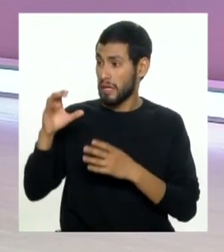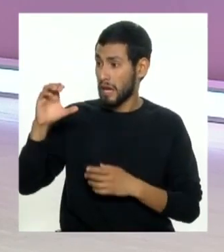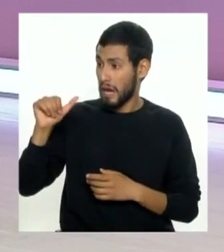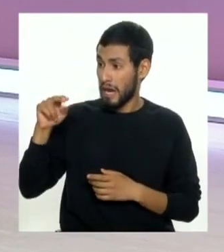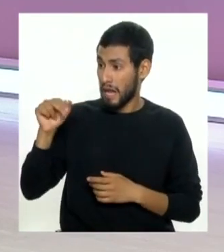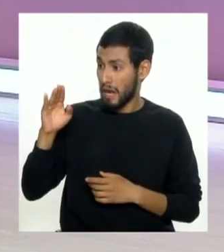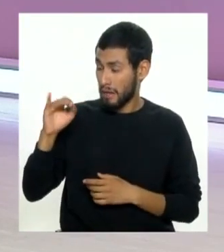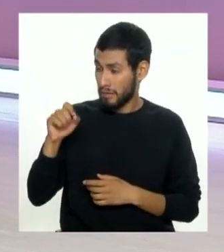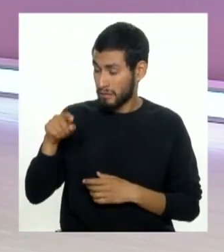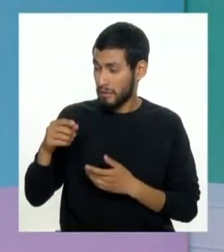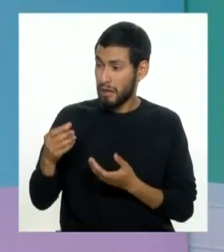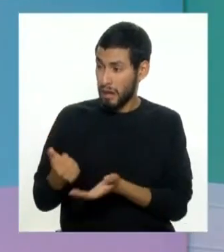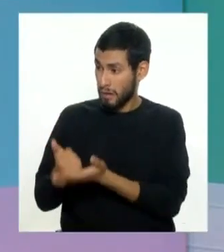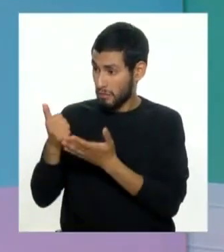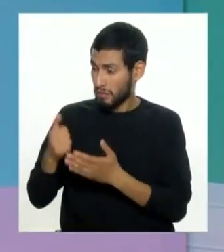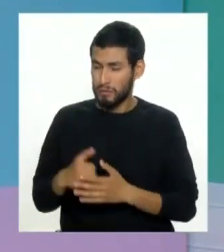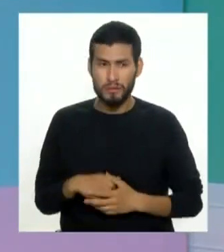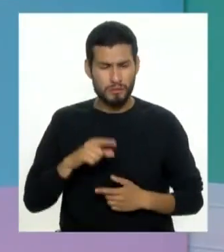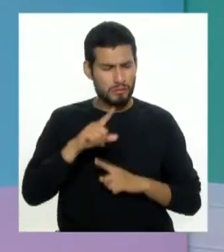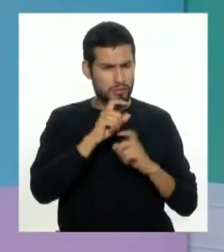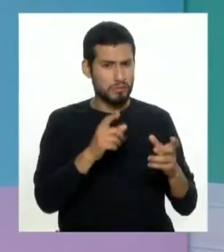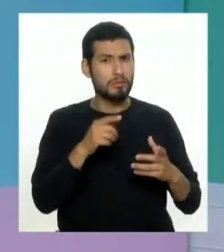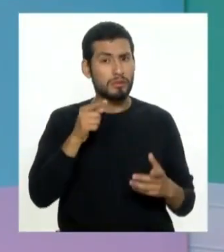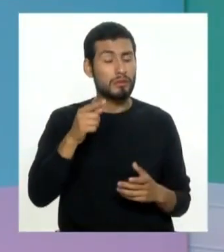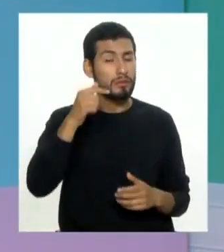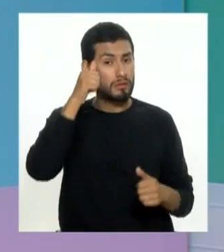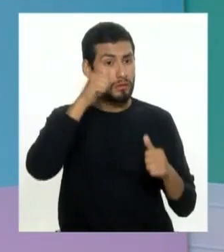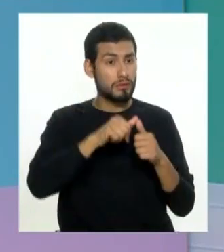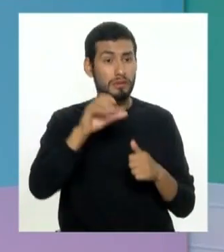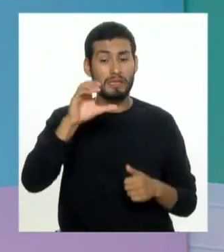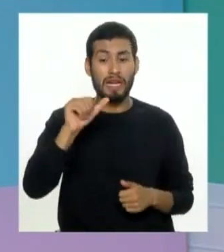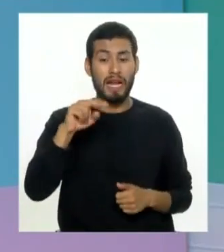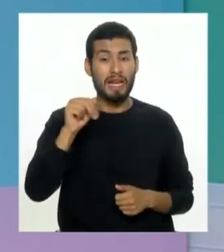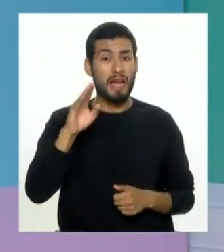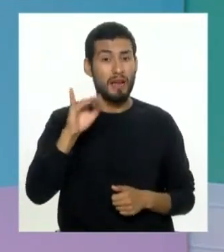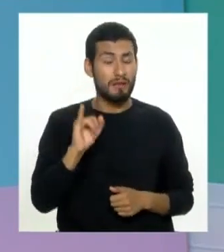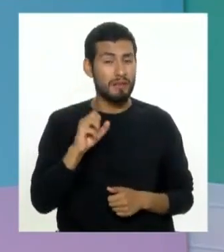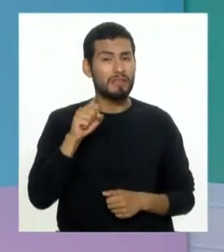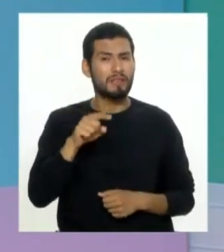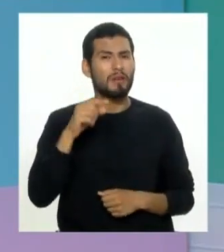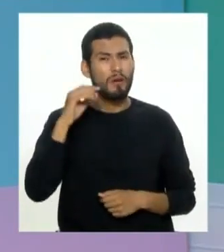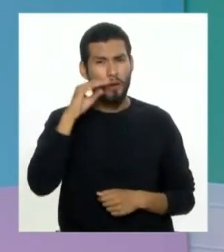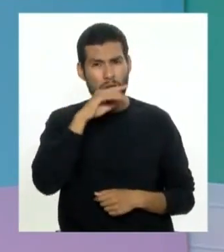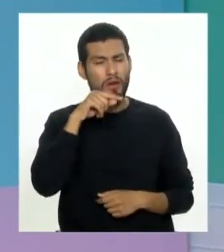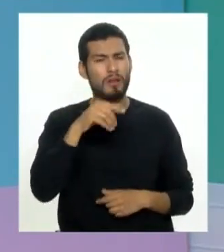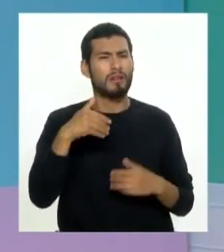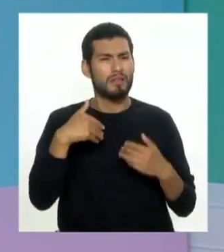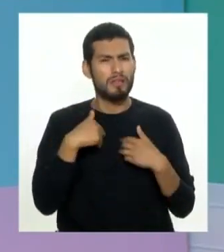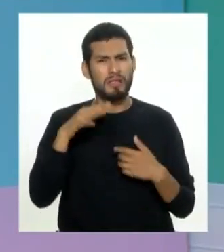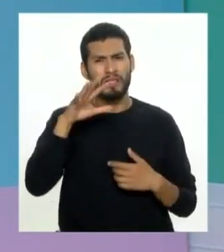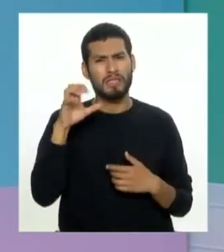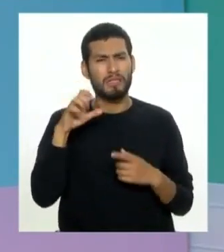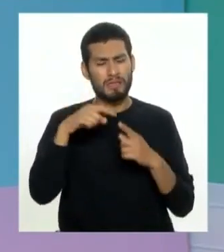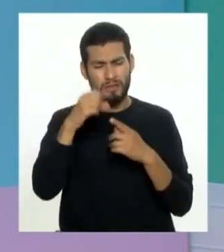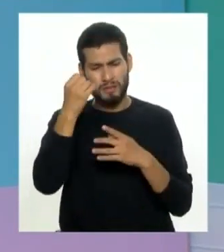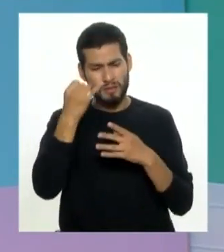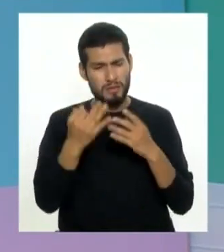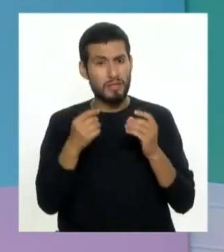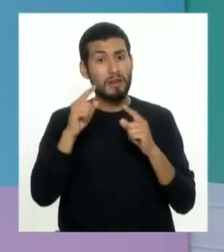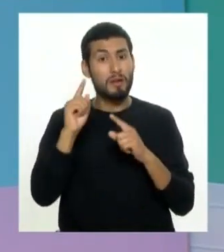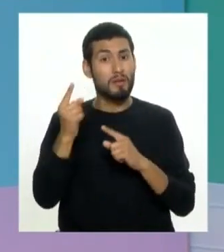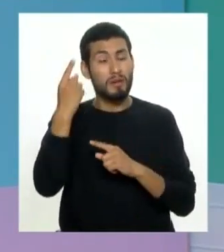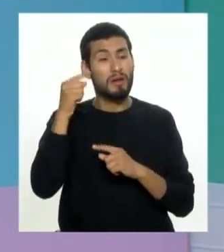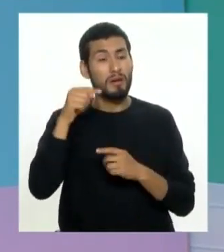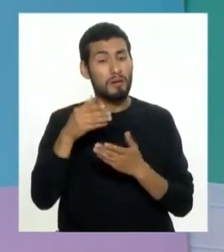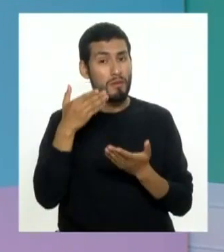alternativa? Es una pregunta importante. Recuerden que el cannabis, como tal, tiene cerca de 500 principios activos. El único